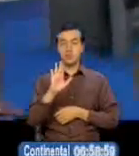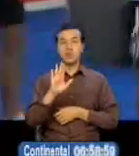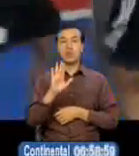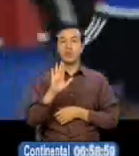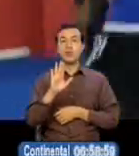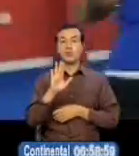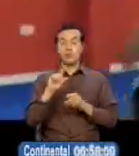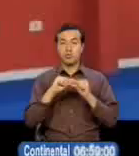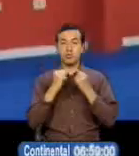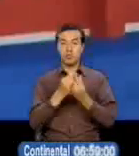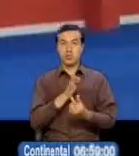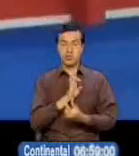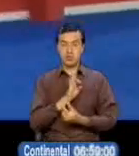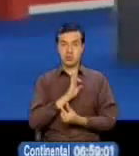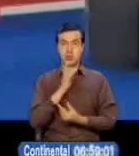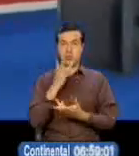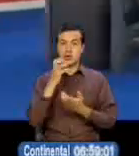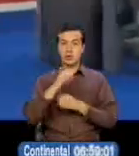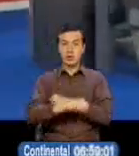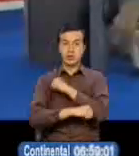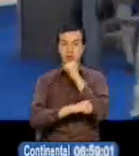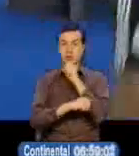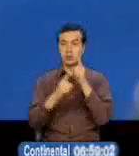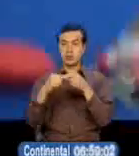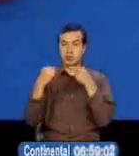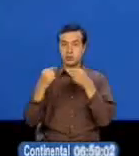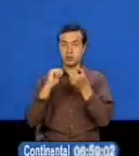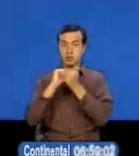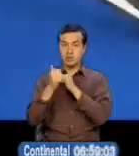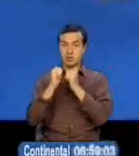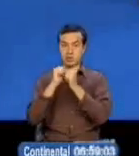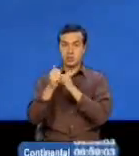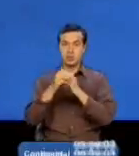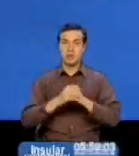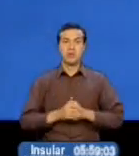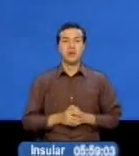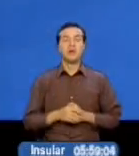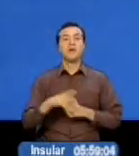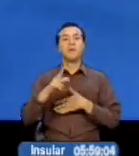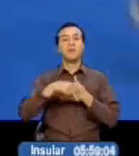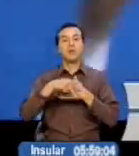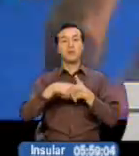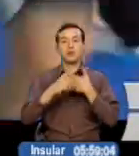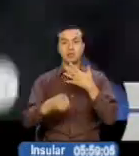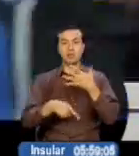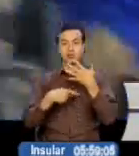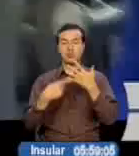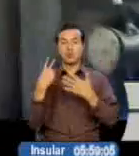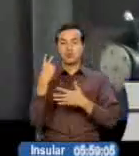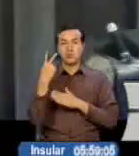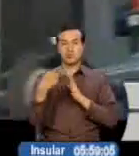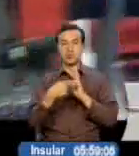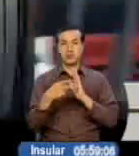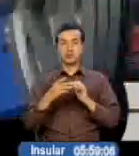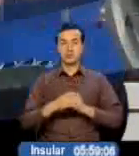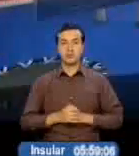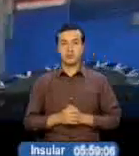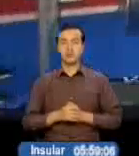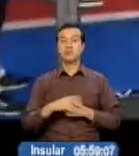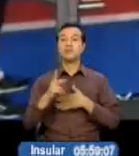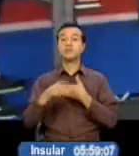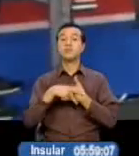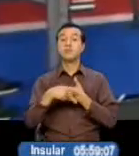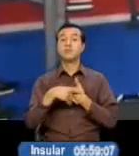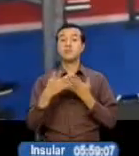Arce irá por la victoria ante un rival directo en la clasificación. Paraguay es sexto con 12 puntos. Los